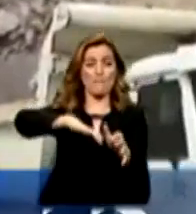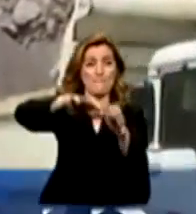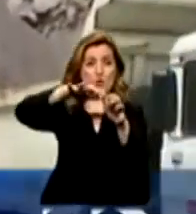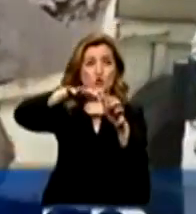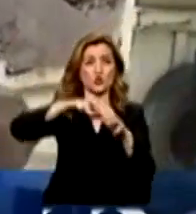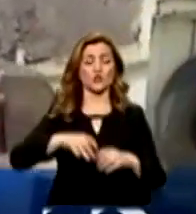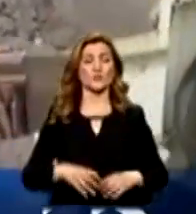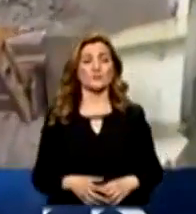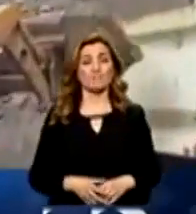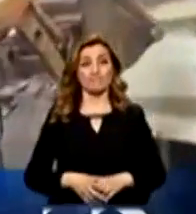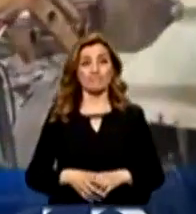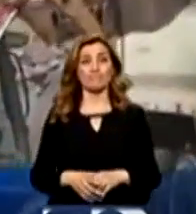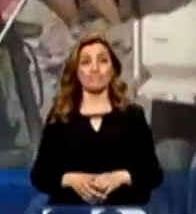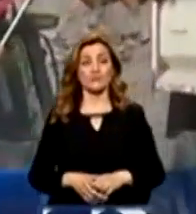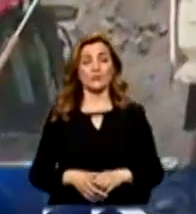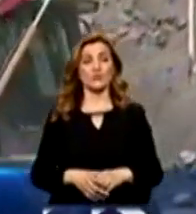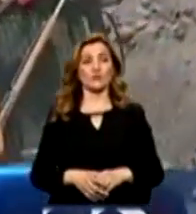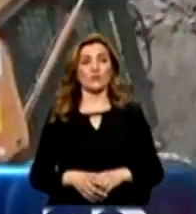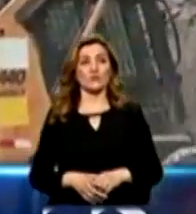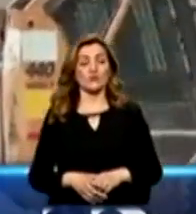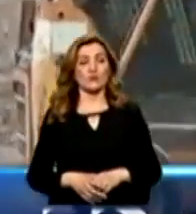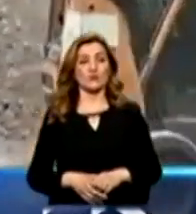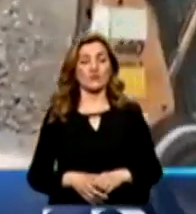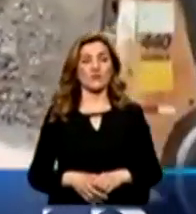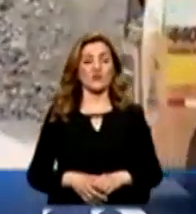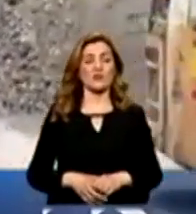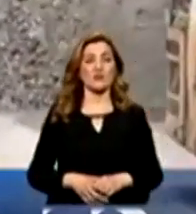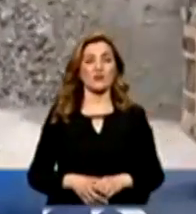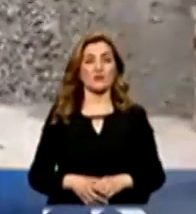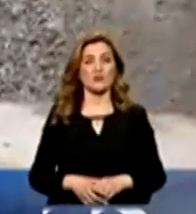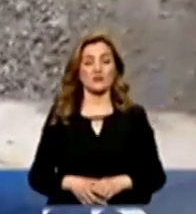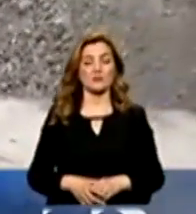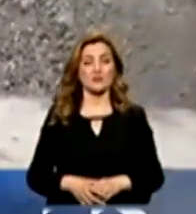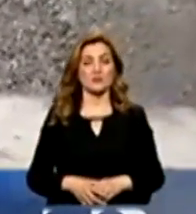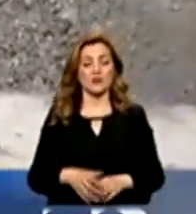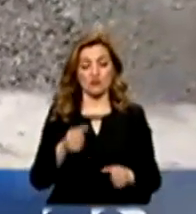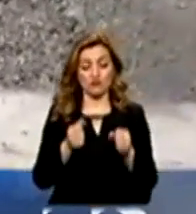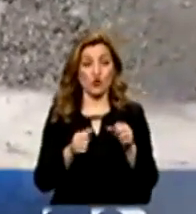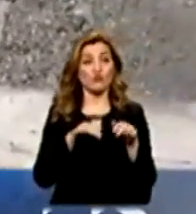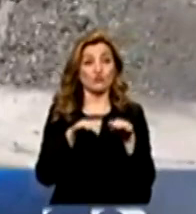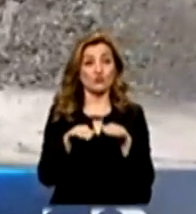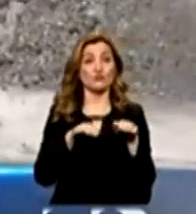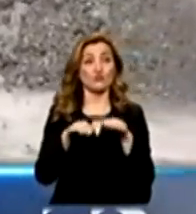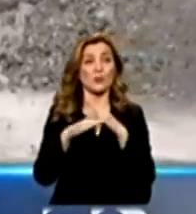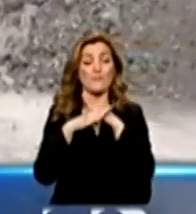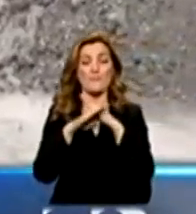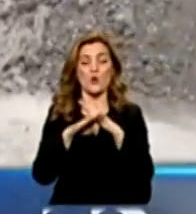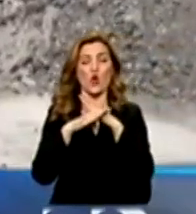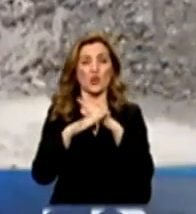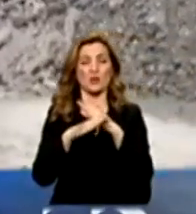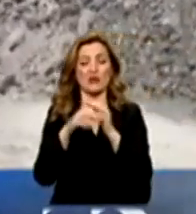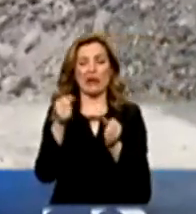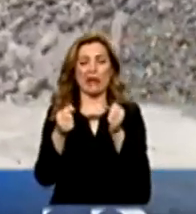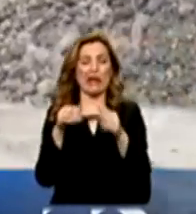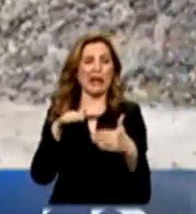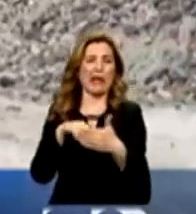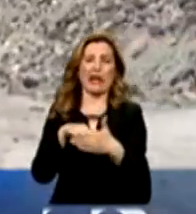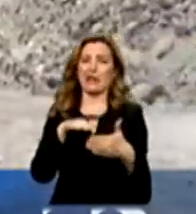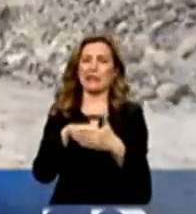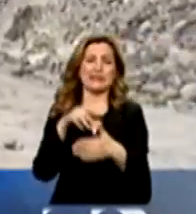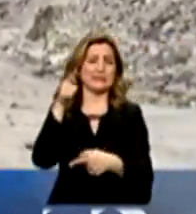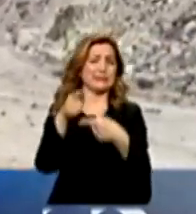que cayeron hacia esta vía bloqueándola completamente. El tránsito vehicular se ha bloqueado debido a